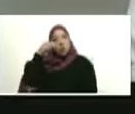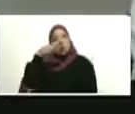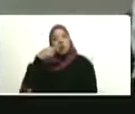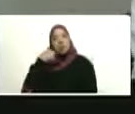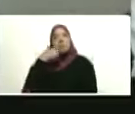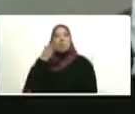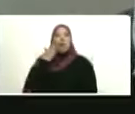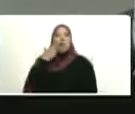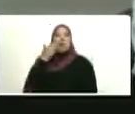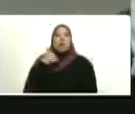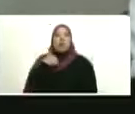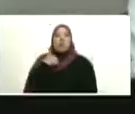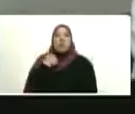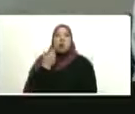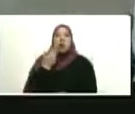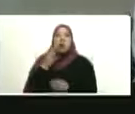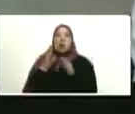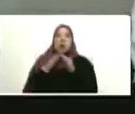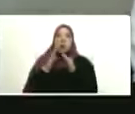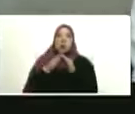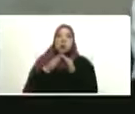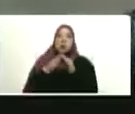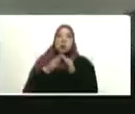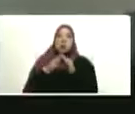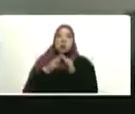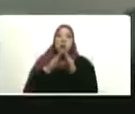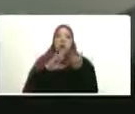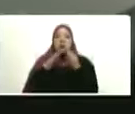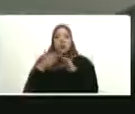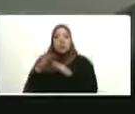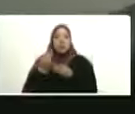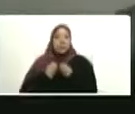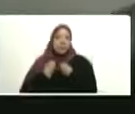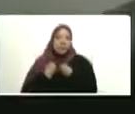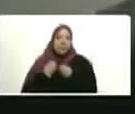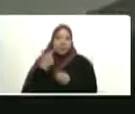vivir. Que Dios le bendiga. Bien.